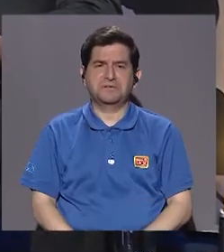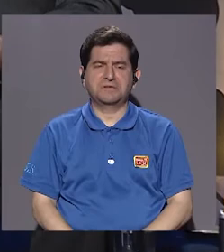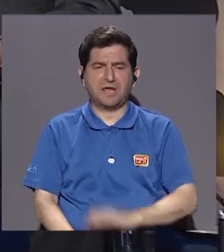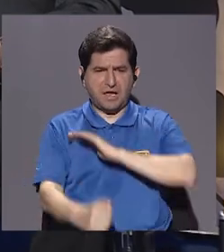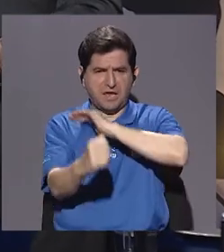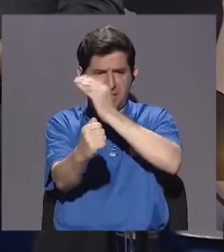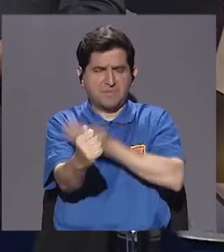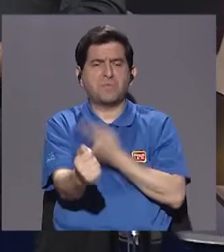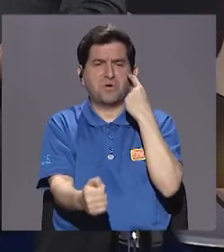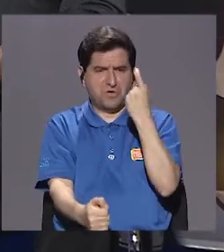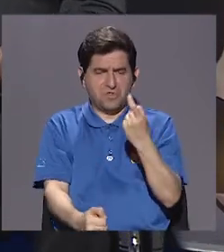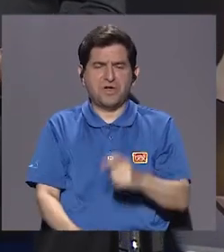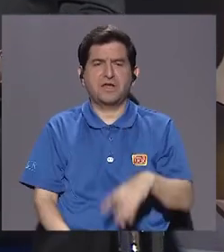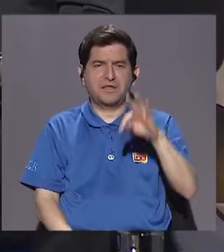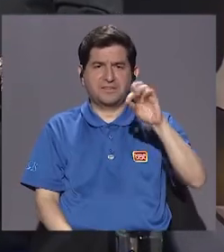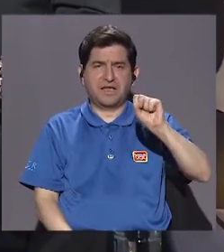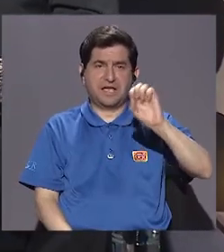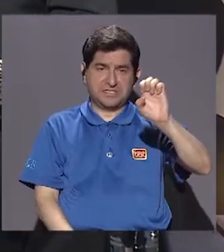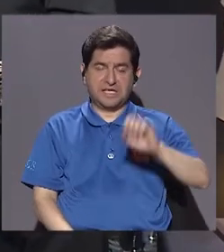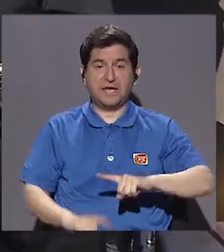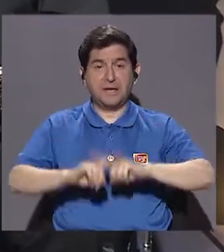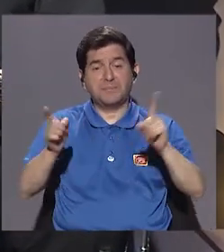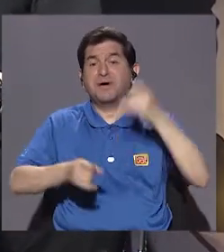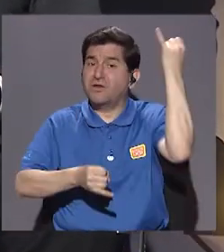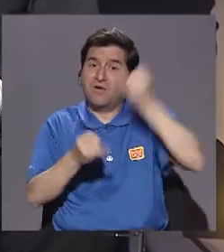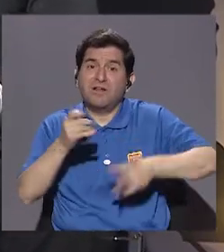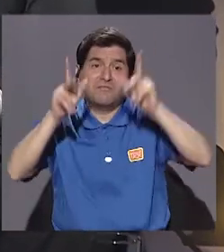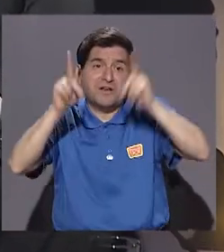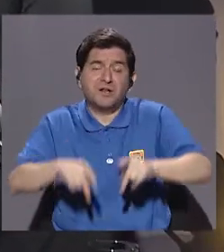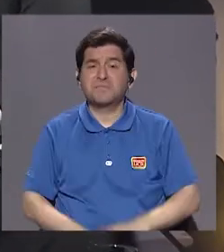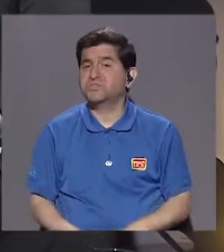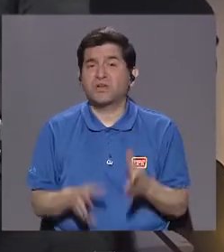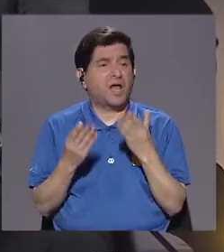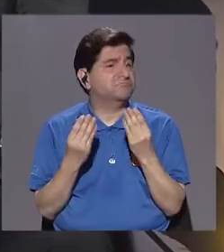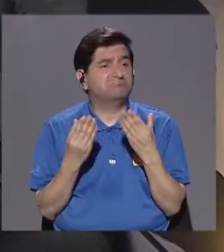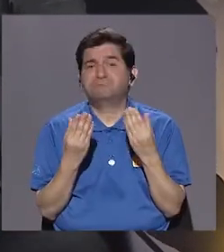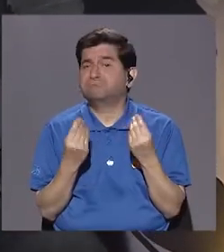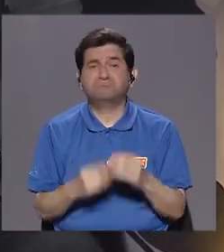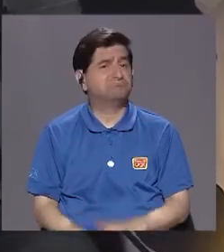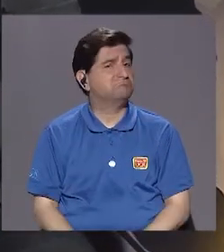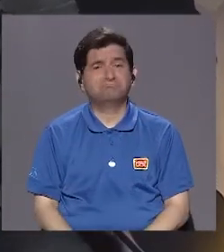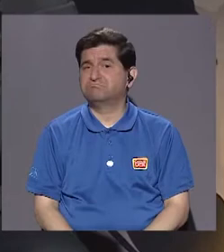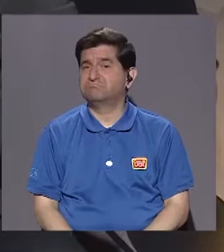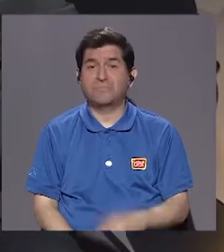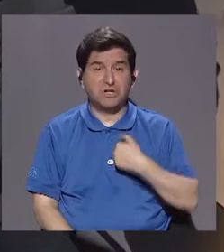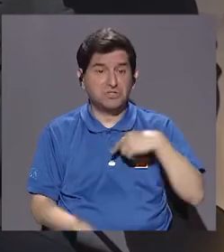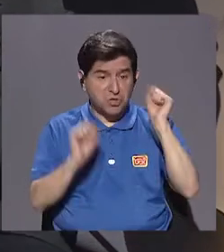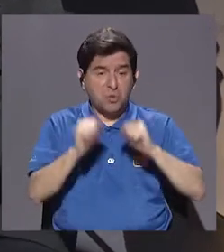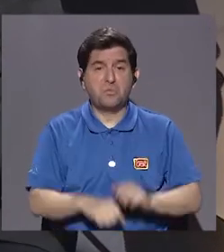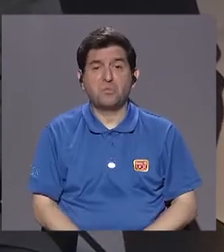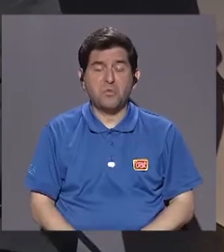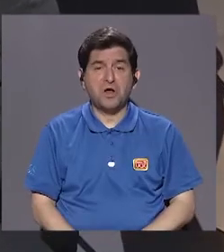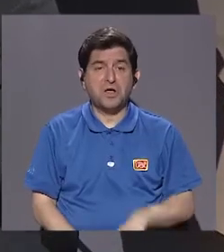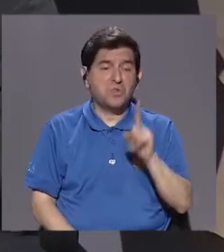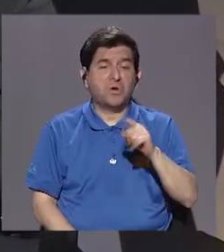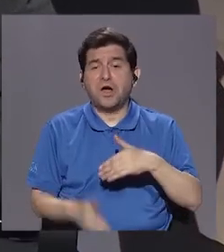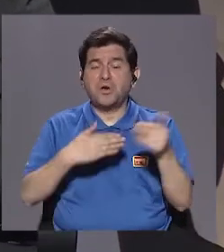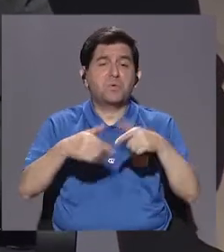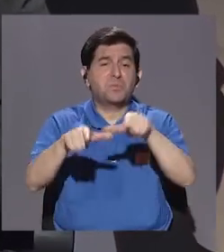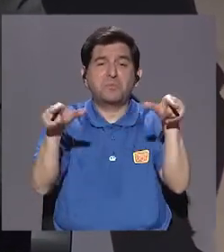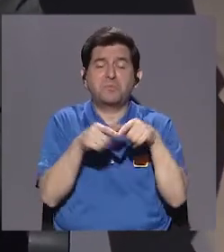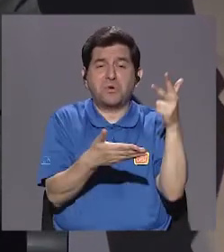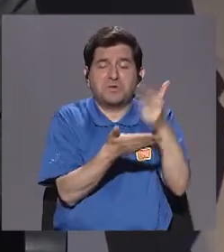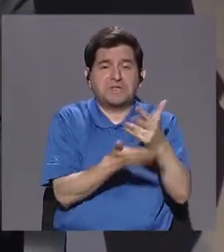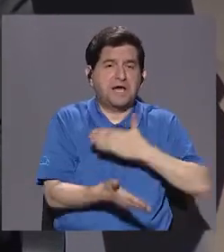dar potestades de fiscalización al tribunal si al final a la gente le perdió el miedo todo es simple como por ejemplo si yo puedo parquear en el lugar quiero lugar y